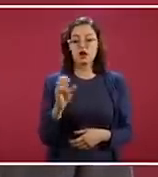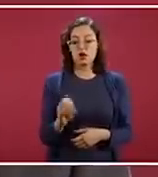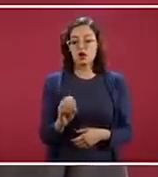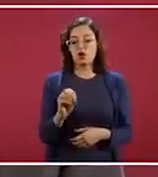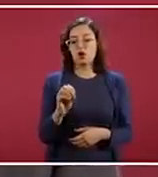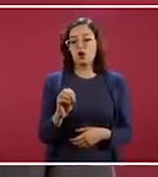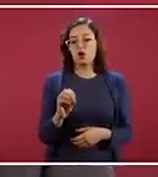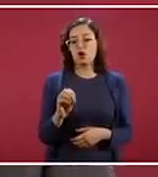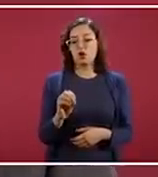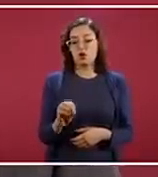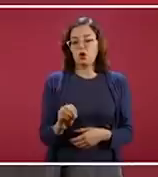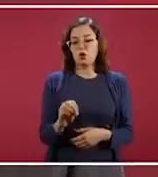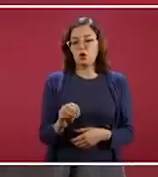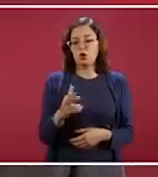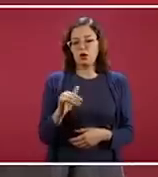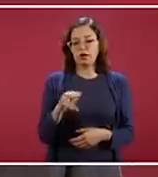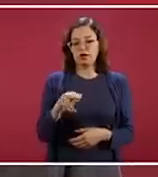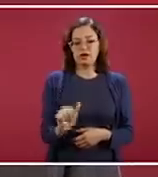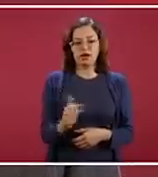Ojinaga,